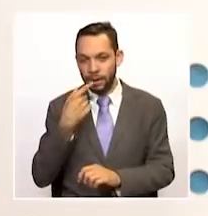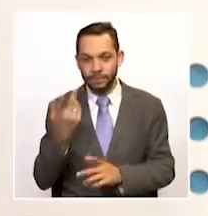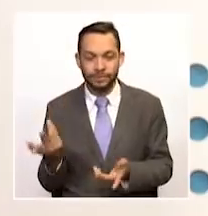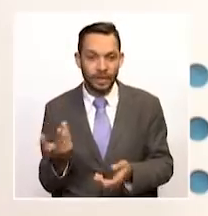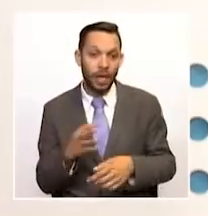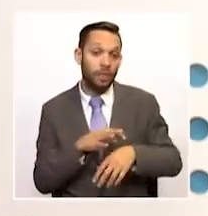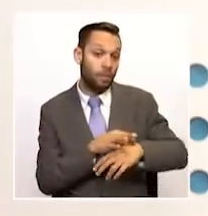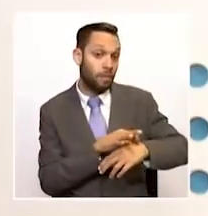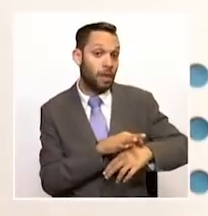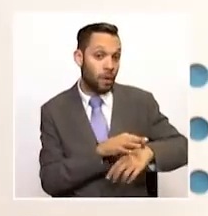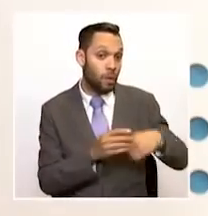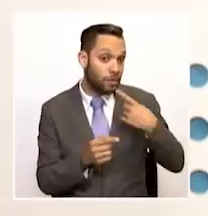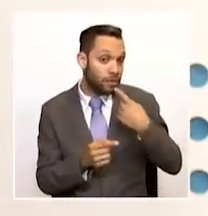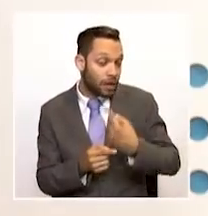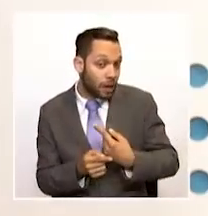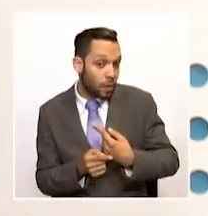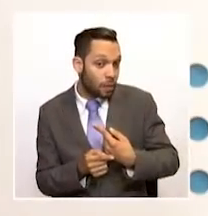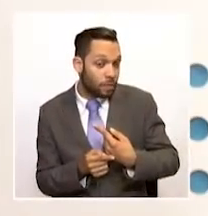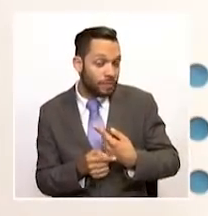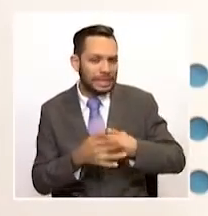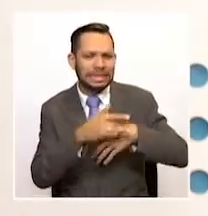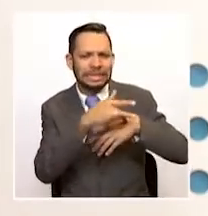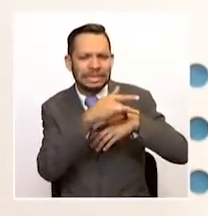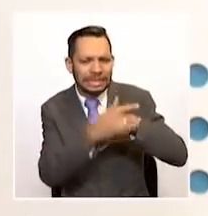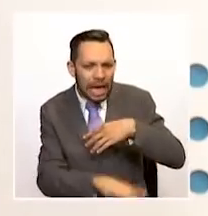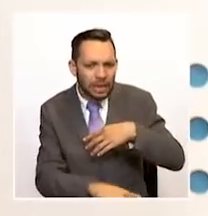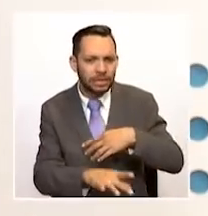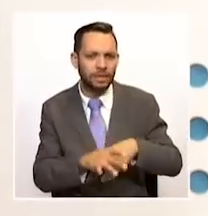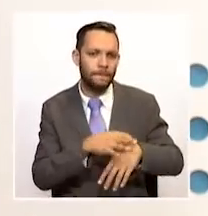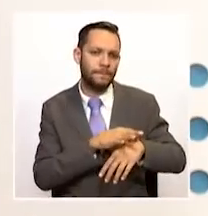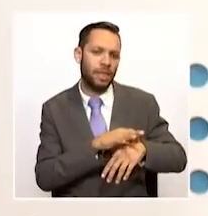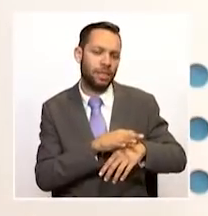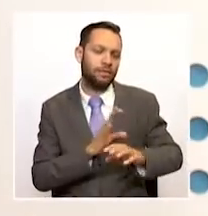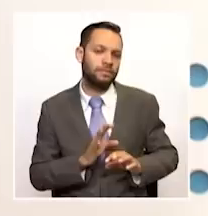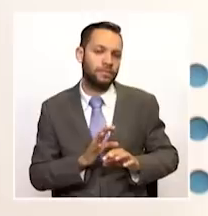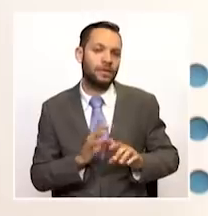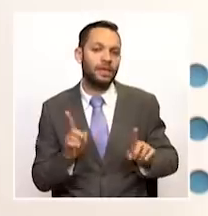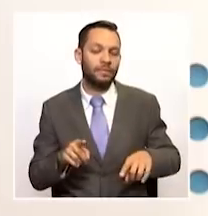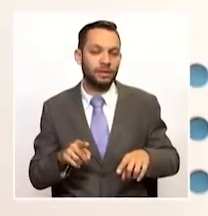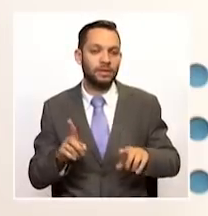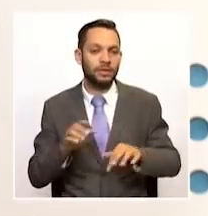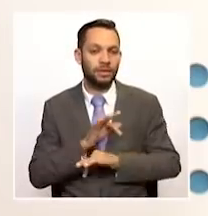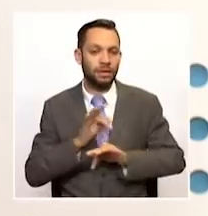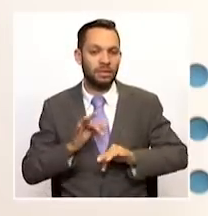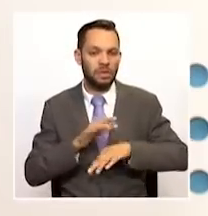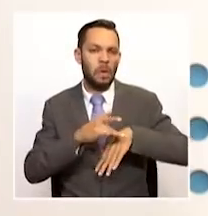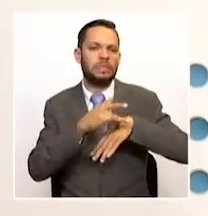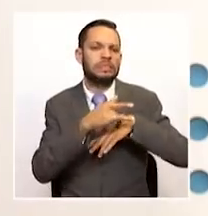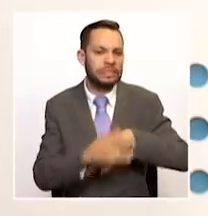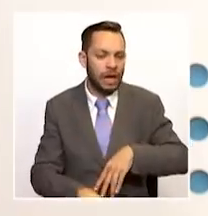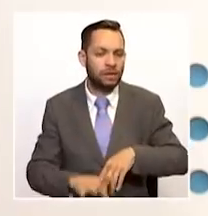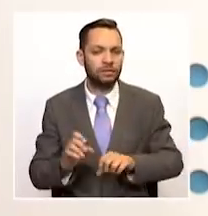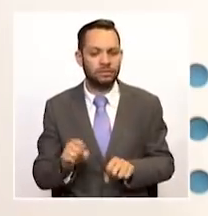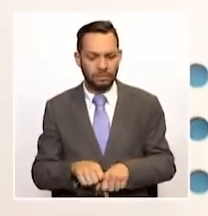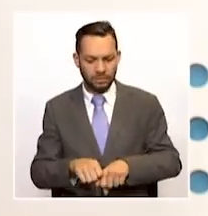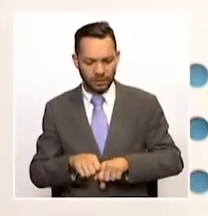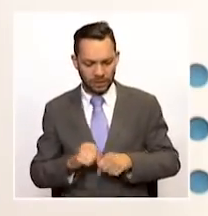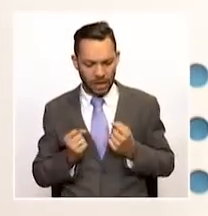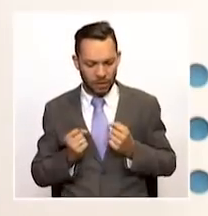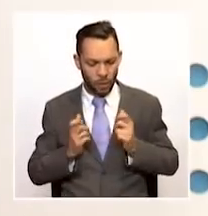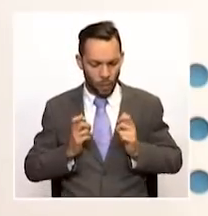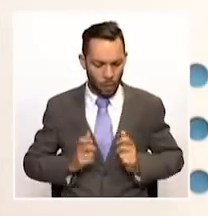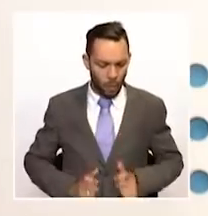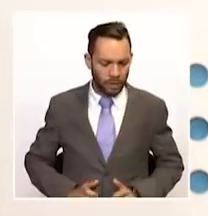desde ahorita diagnósticos tardíos pero también tratamientos tardíos y muchas veces este paciente que se dejó de tomar